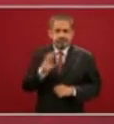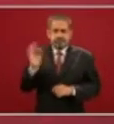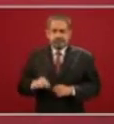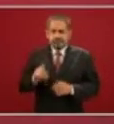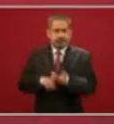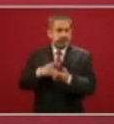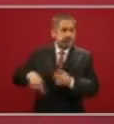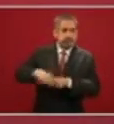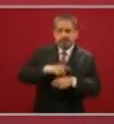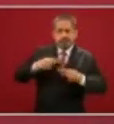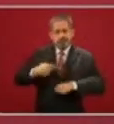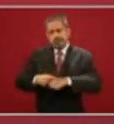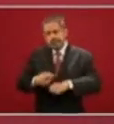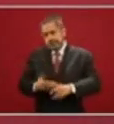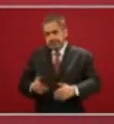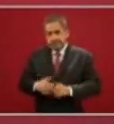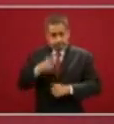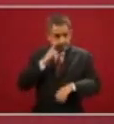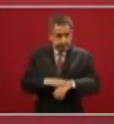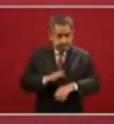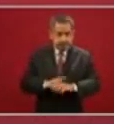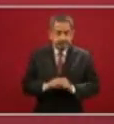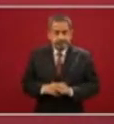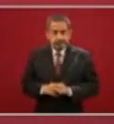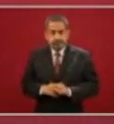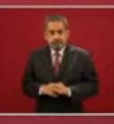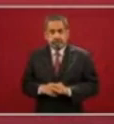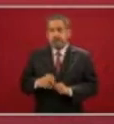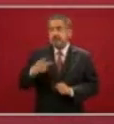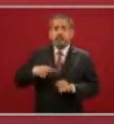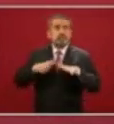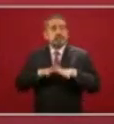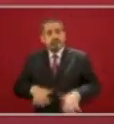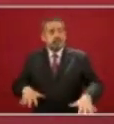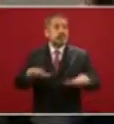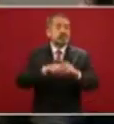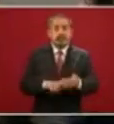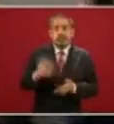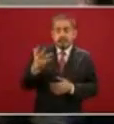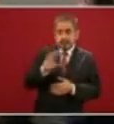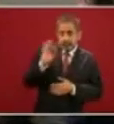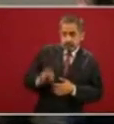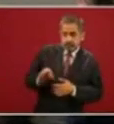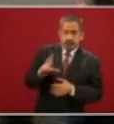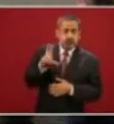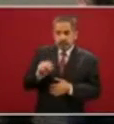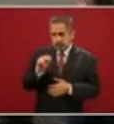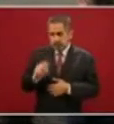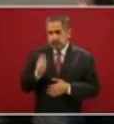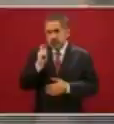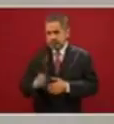personas que presenten enfermedad. Ojo, no el 5% de la población, no el 5% de la